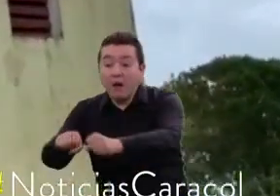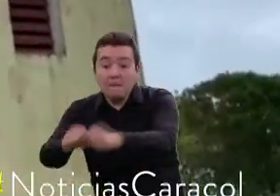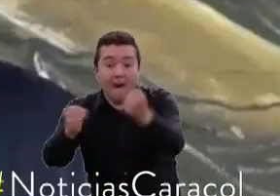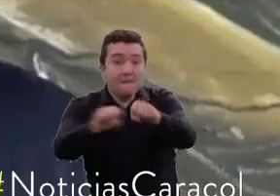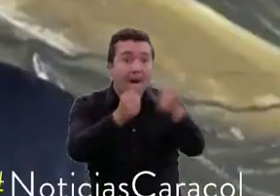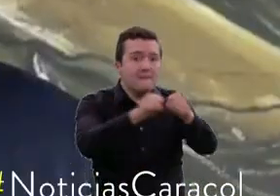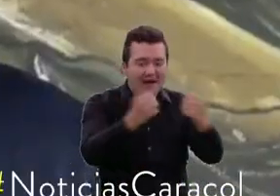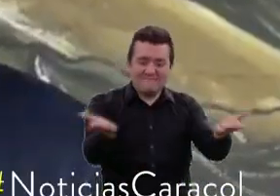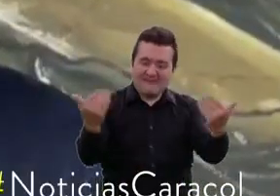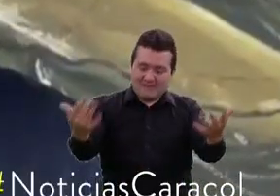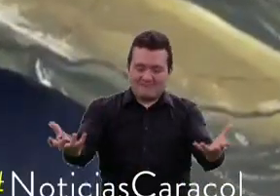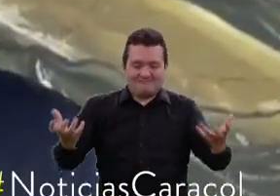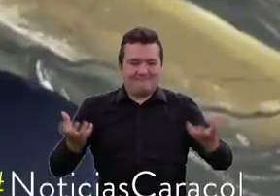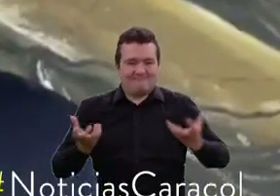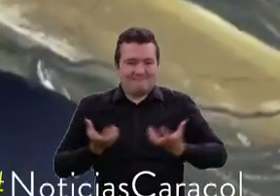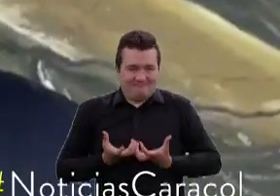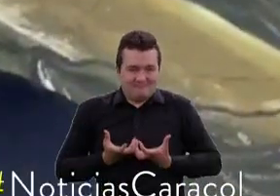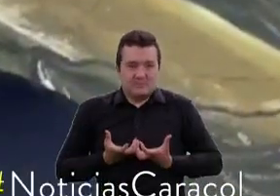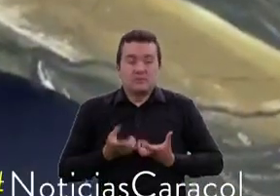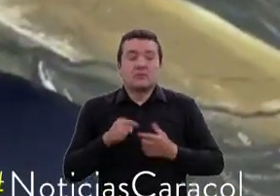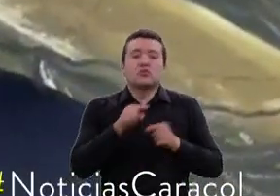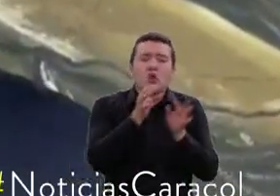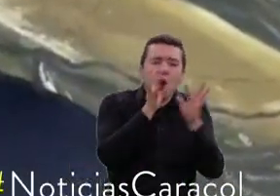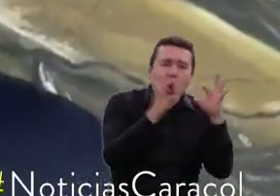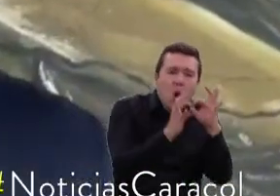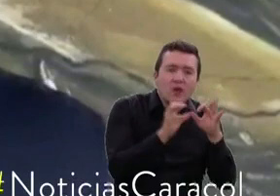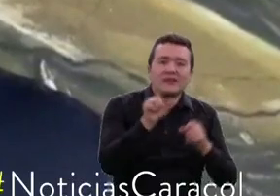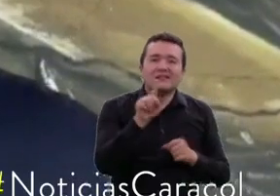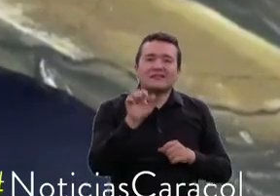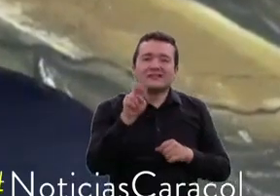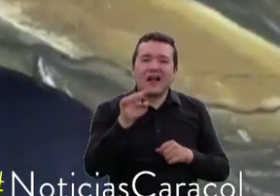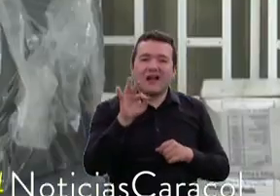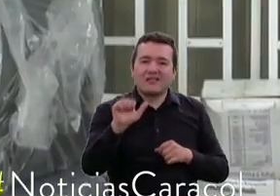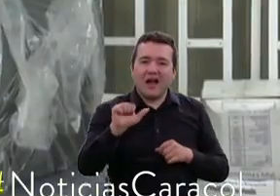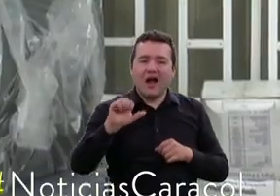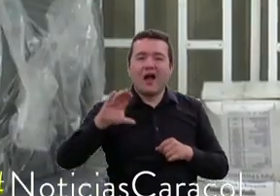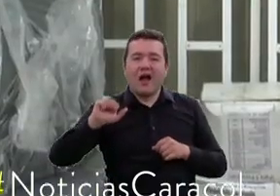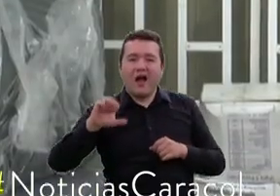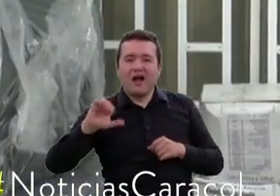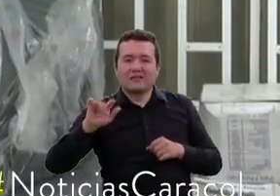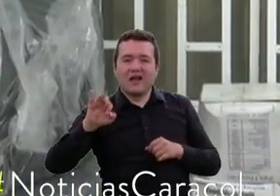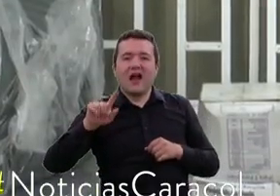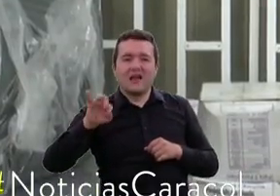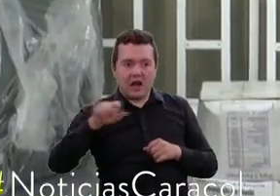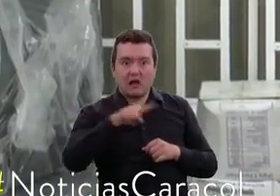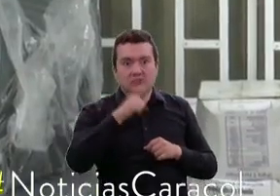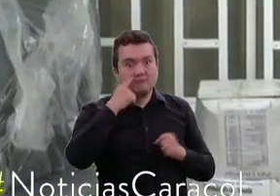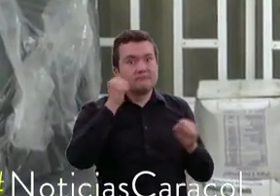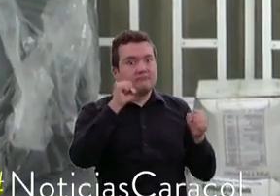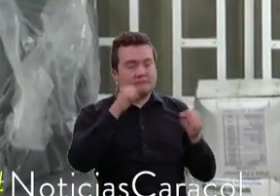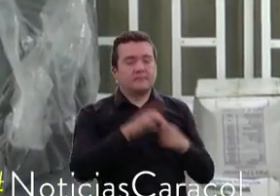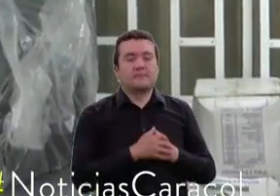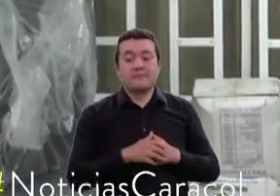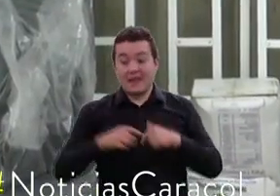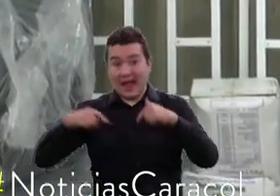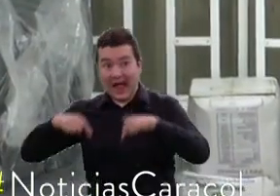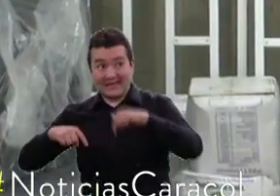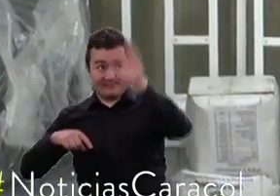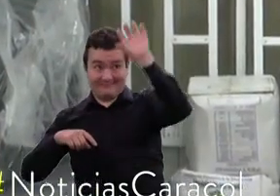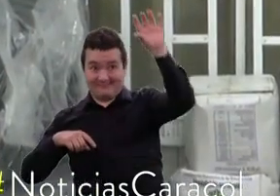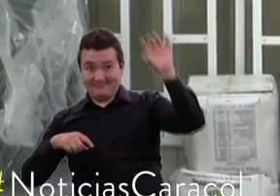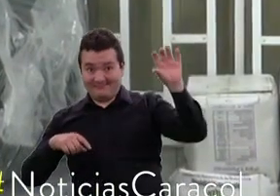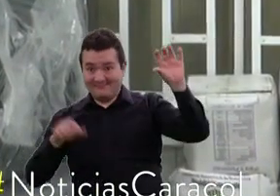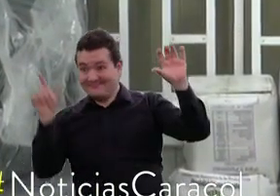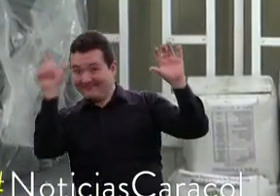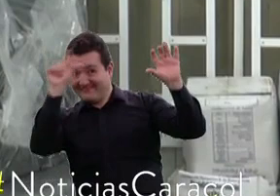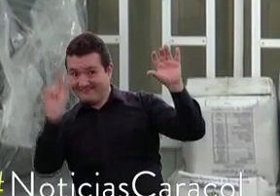la comunidad de Santa Catalina, que es una comunidad que está en alto riesgo por el tema del puente. Aquí en San Andrés se mantienen algunas